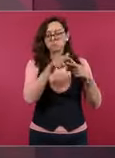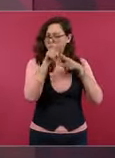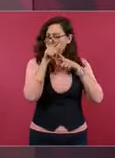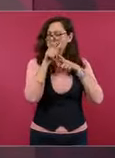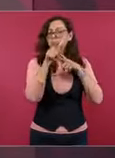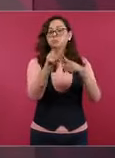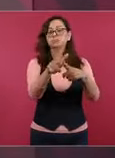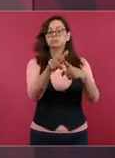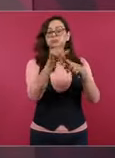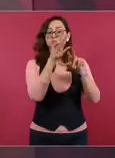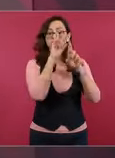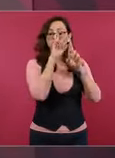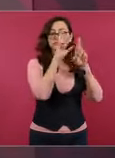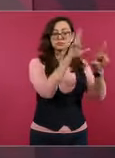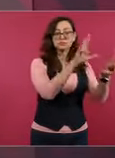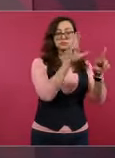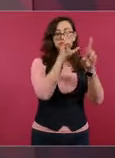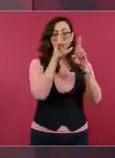soberanías.